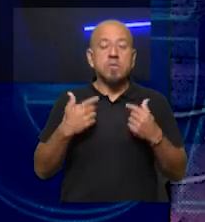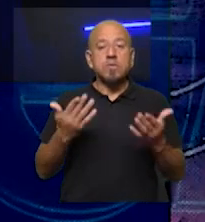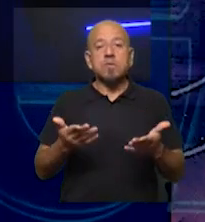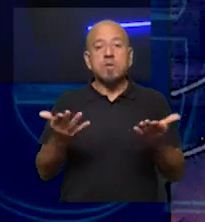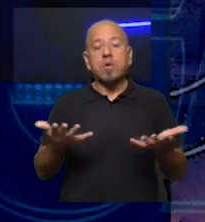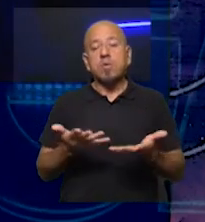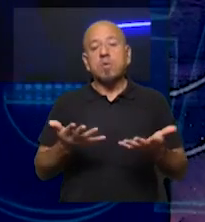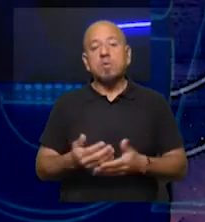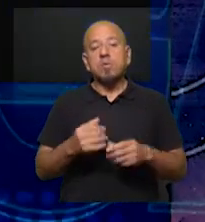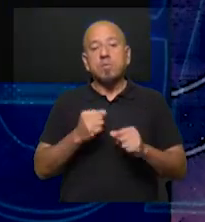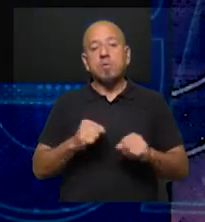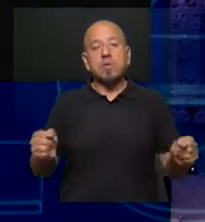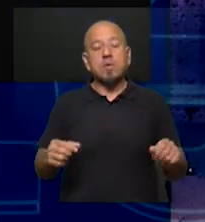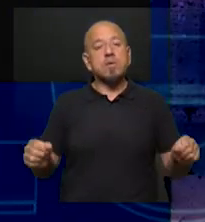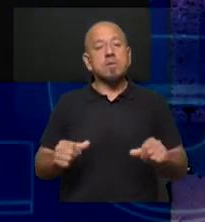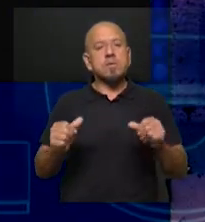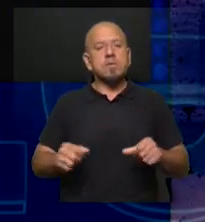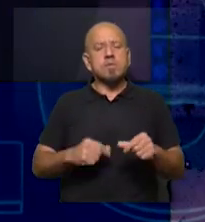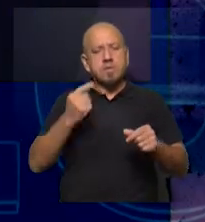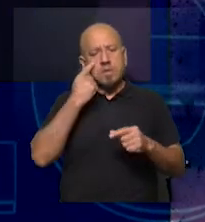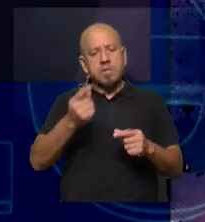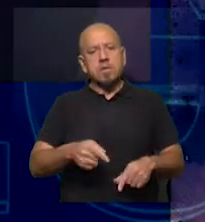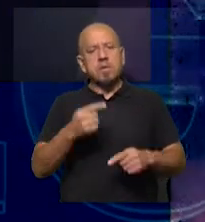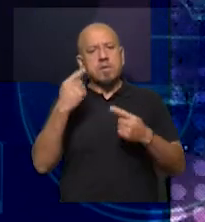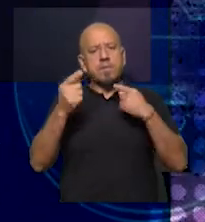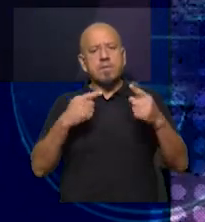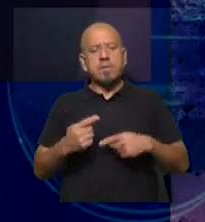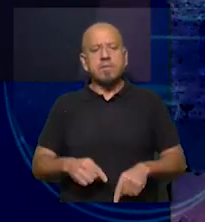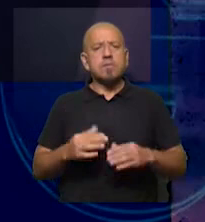ahora se pueda redimensionar y ver desde otros puntos de vista.